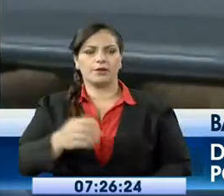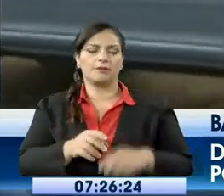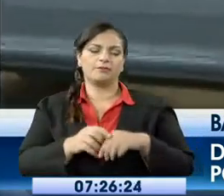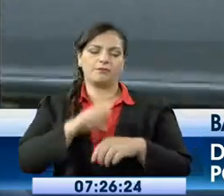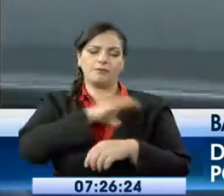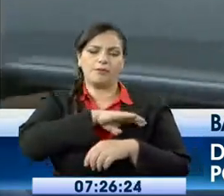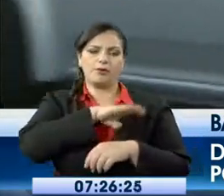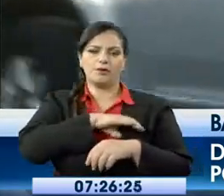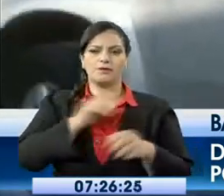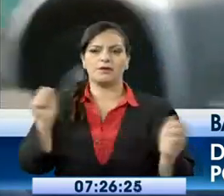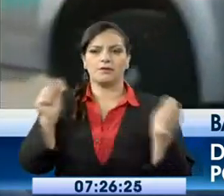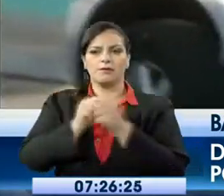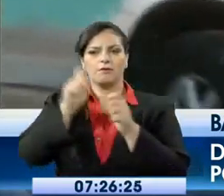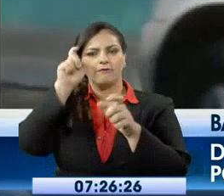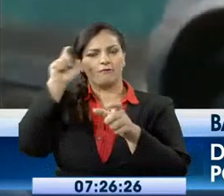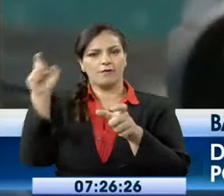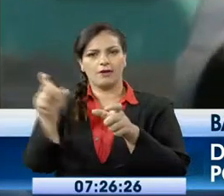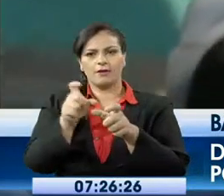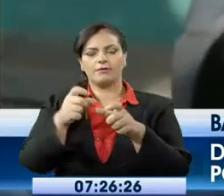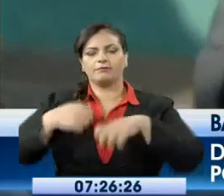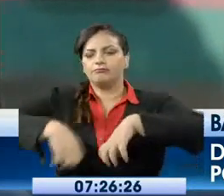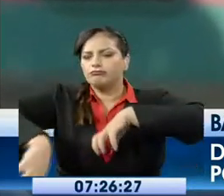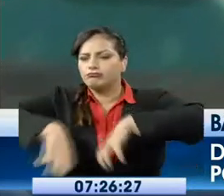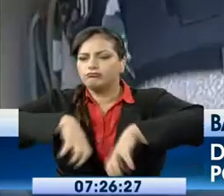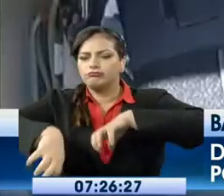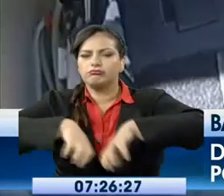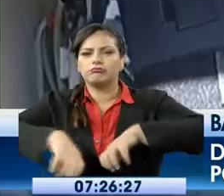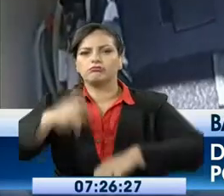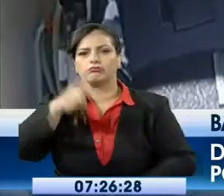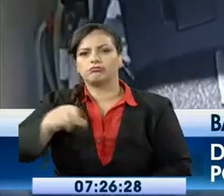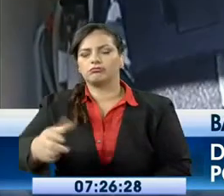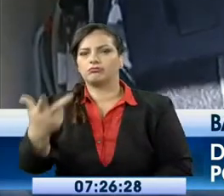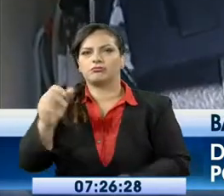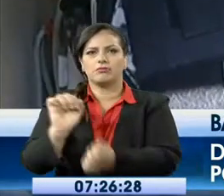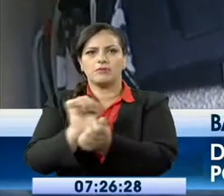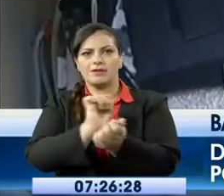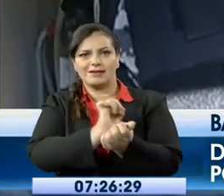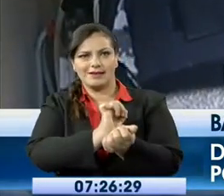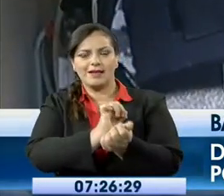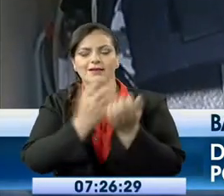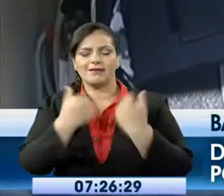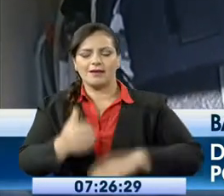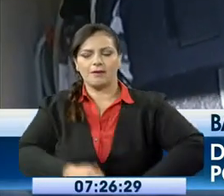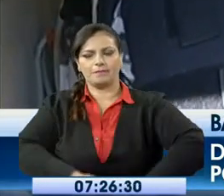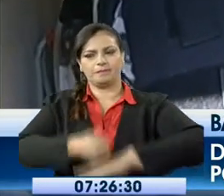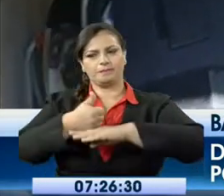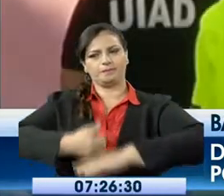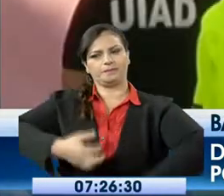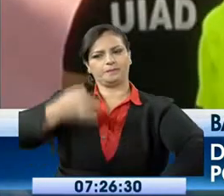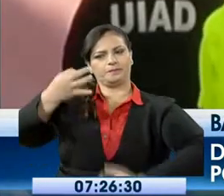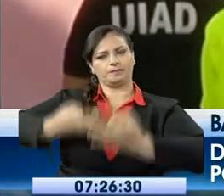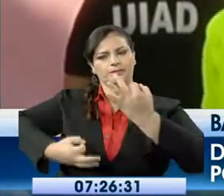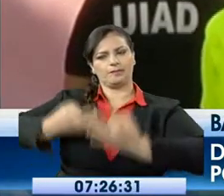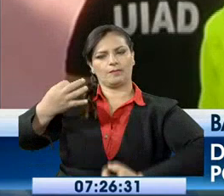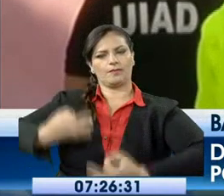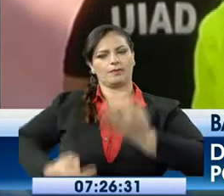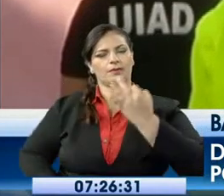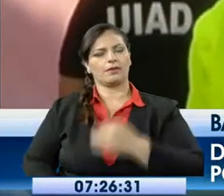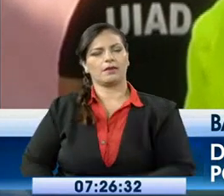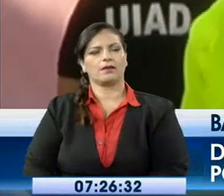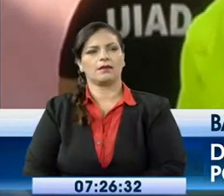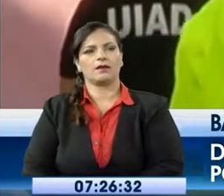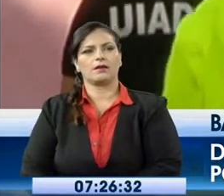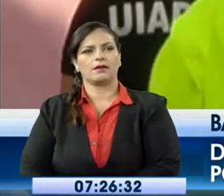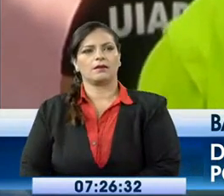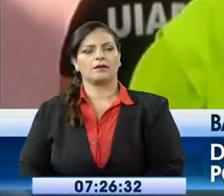y el Grupo de Intervención y Rescate. Los tres detenidos fueron puestos a órdenes de las autoridades judiciales. Mediante las técnicas de